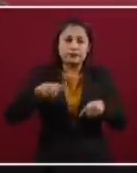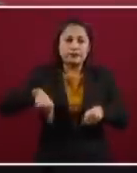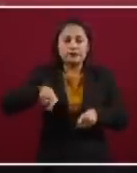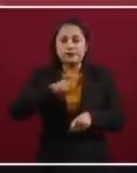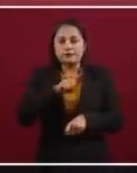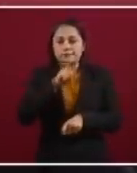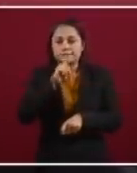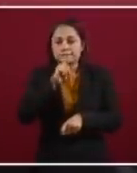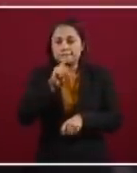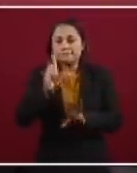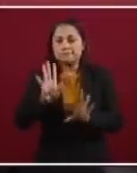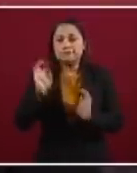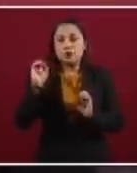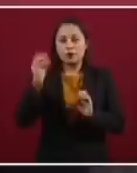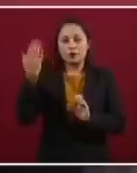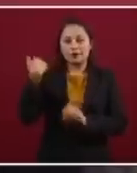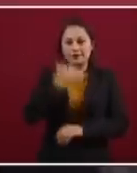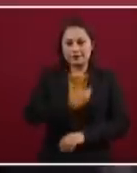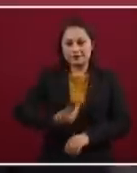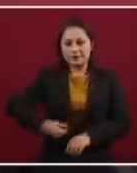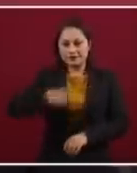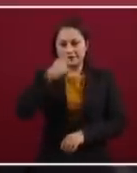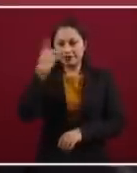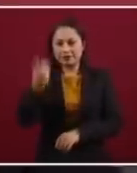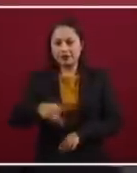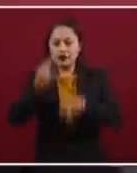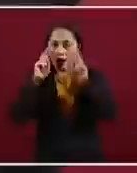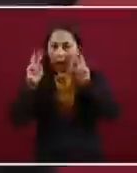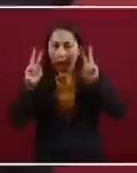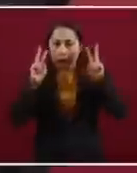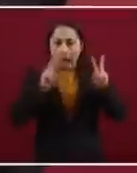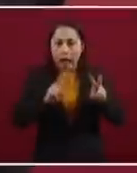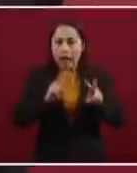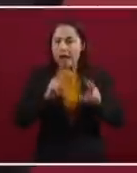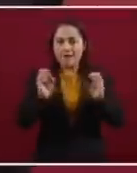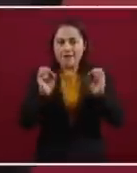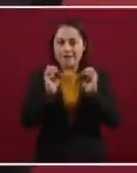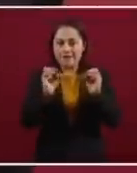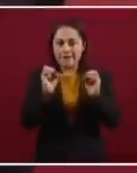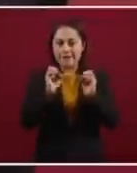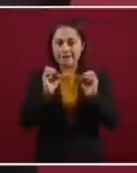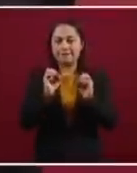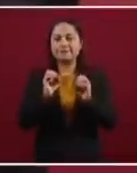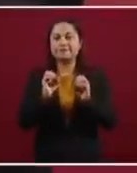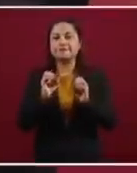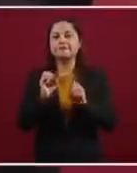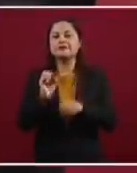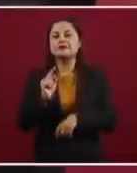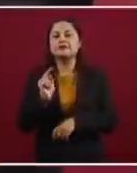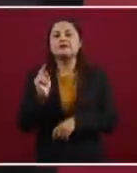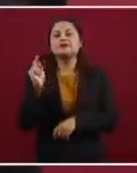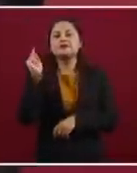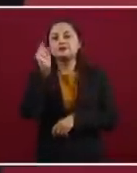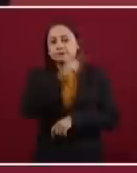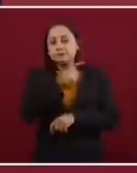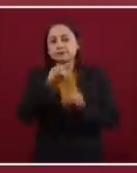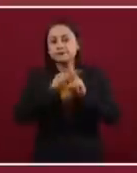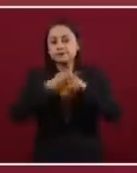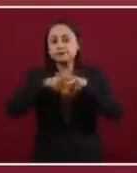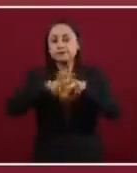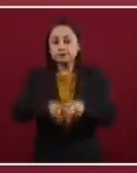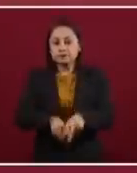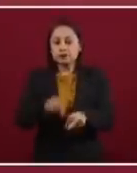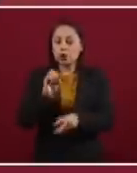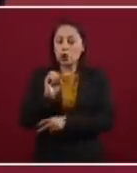se acabe de enseñar al presidente no visibilizada una epidemia de adicción a los opioides